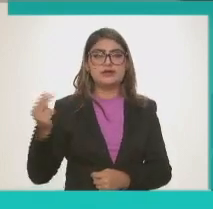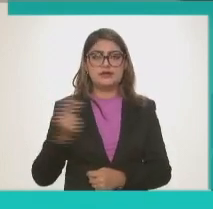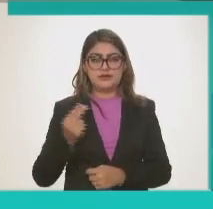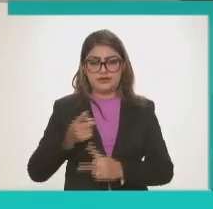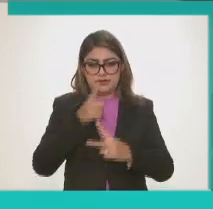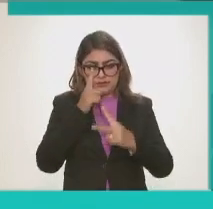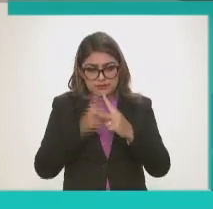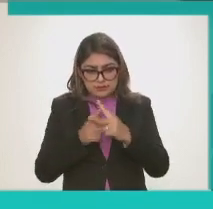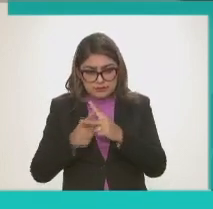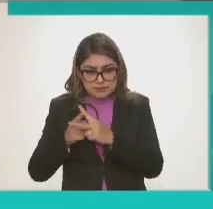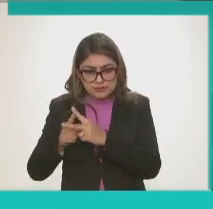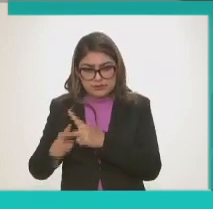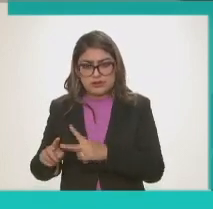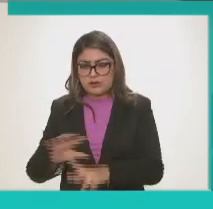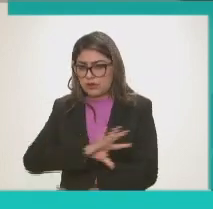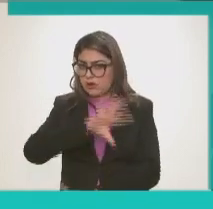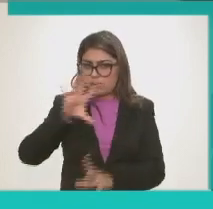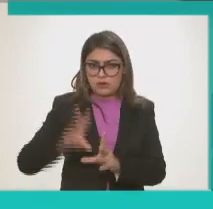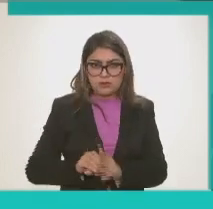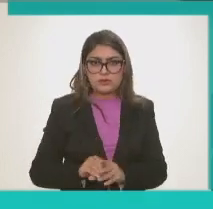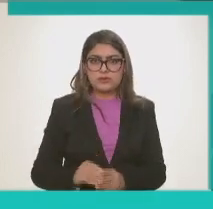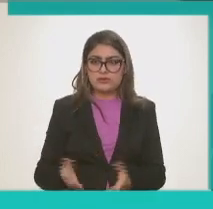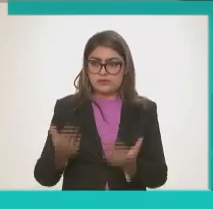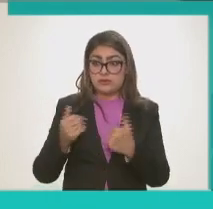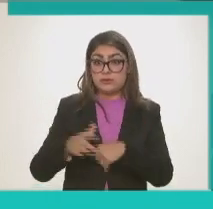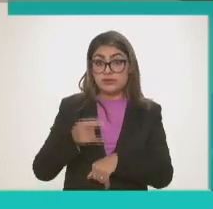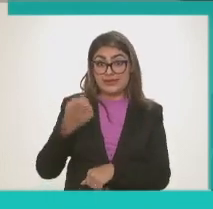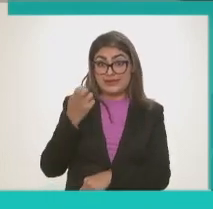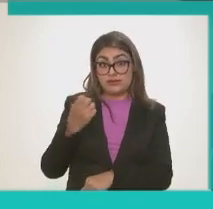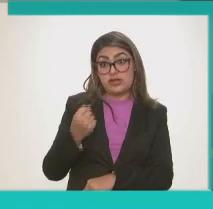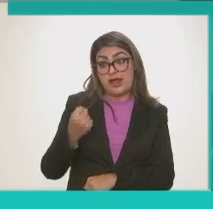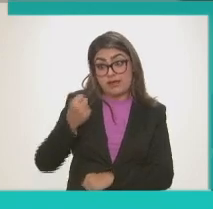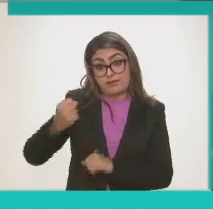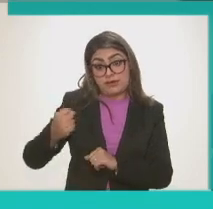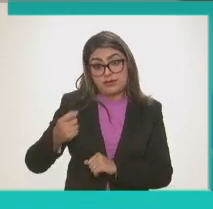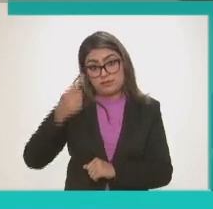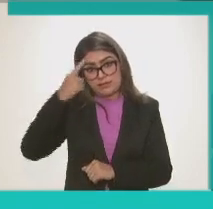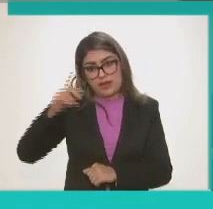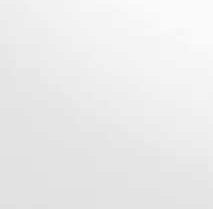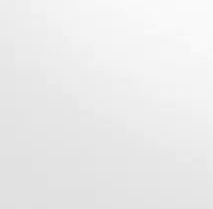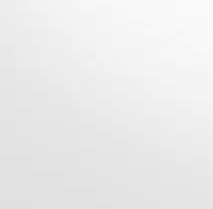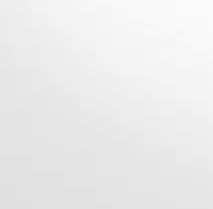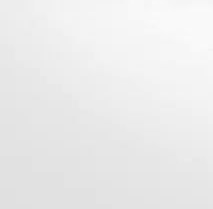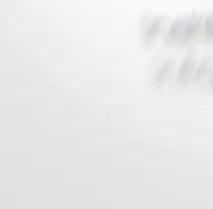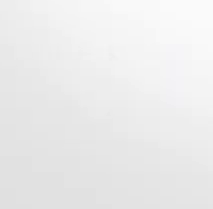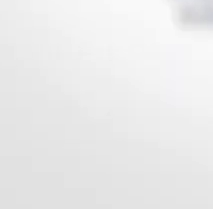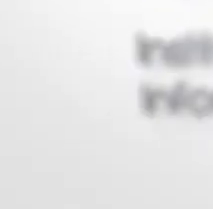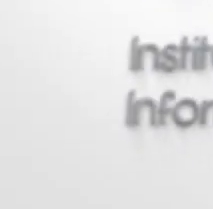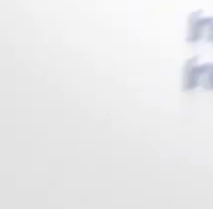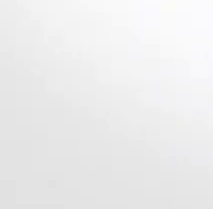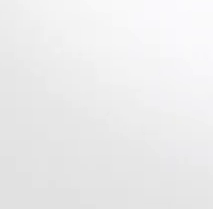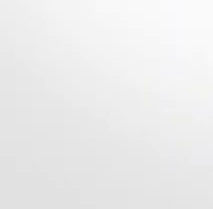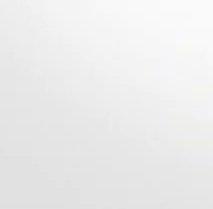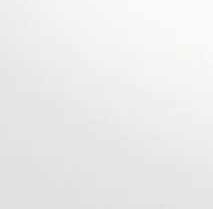menos frecuentado de la de la geografía es una amenaza a todo a todo el país